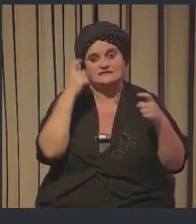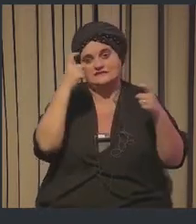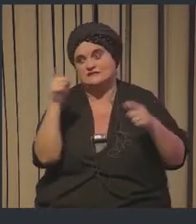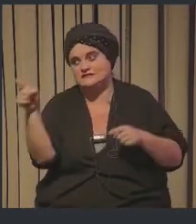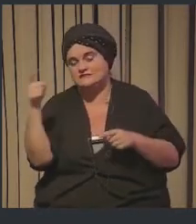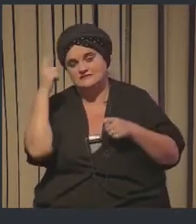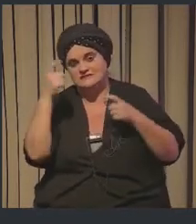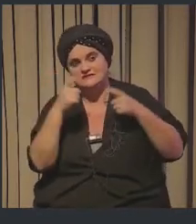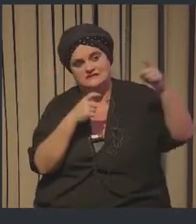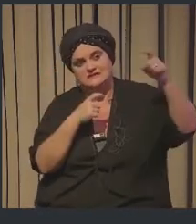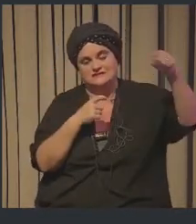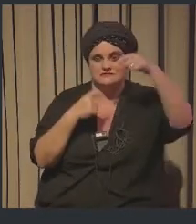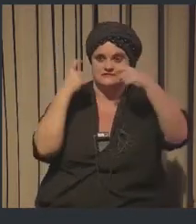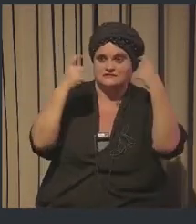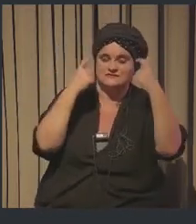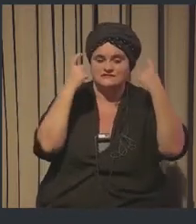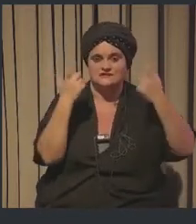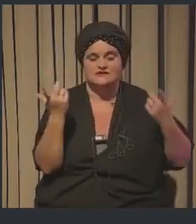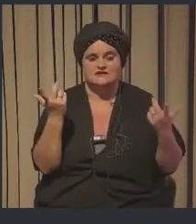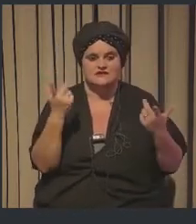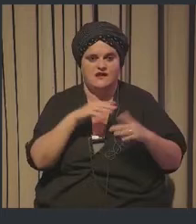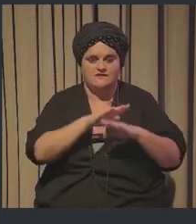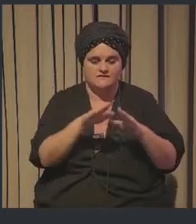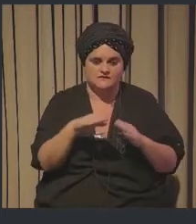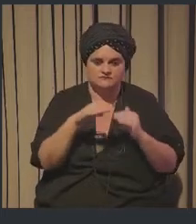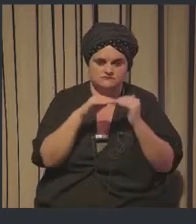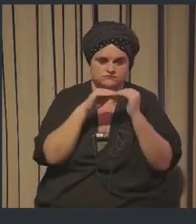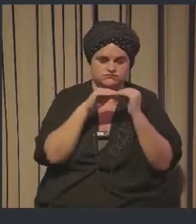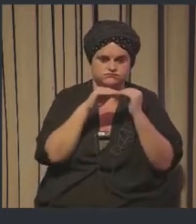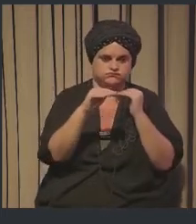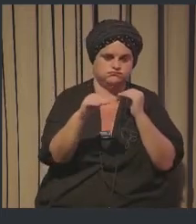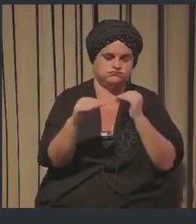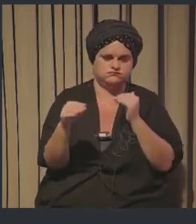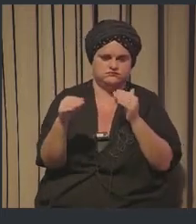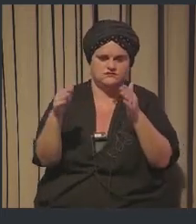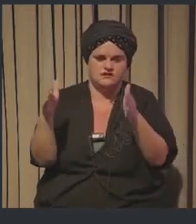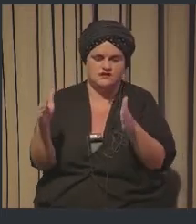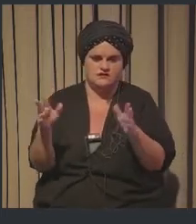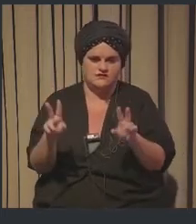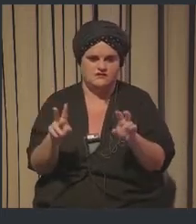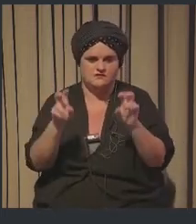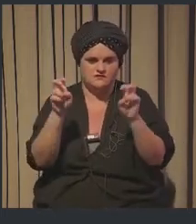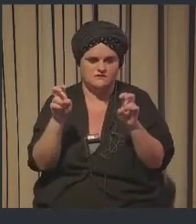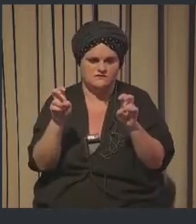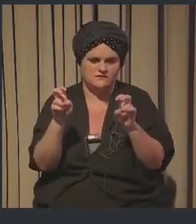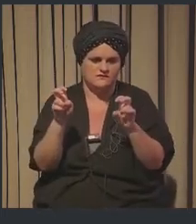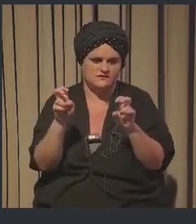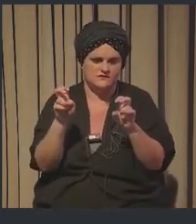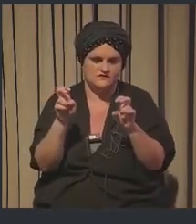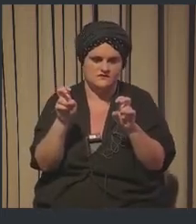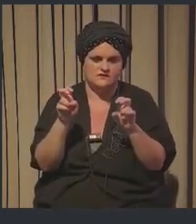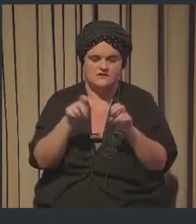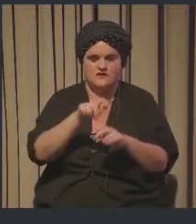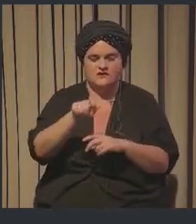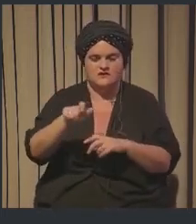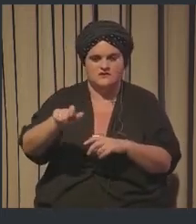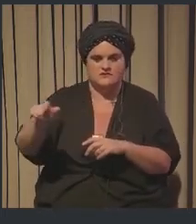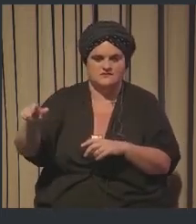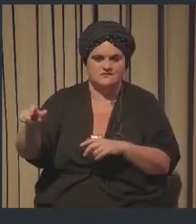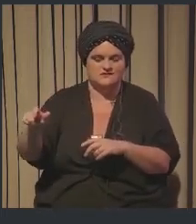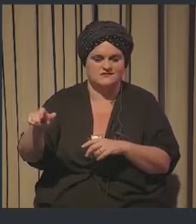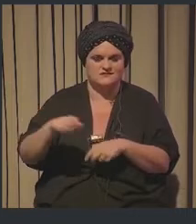temprano llegamos a una meseta, la nueva era. Y las personas a las que